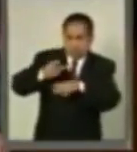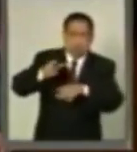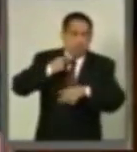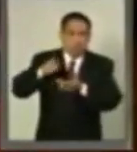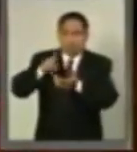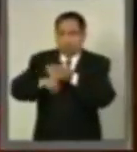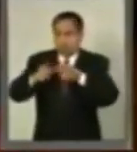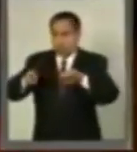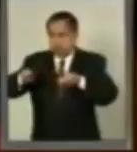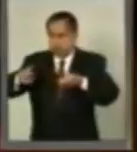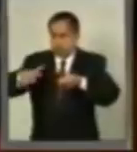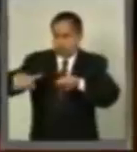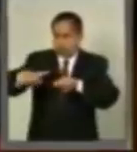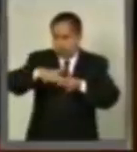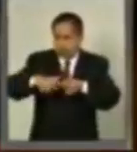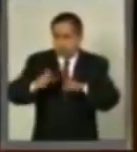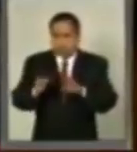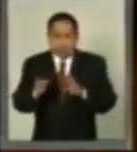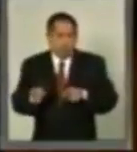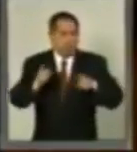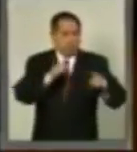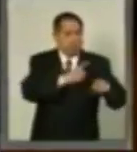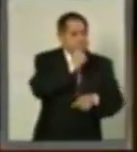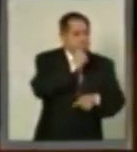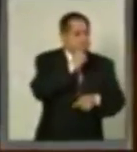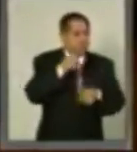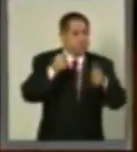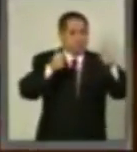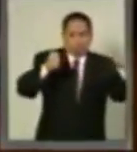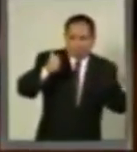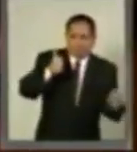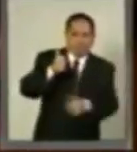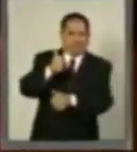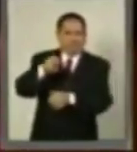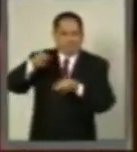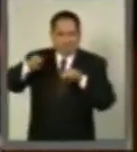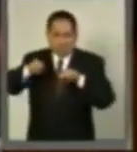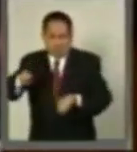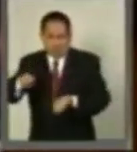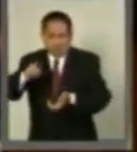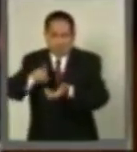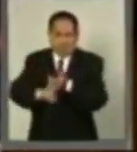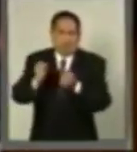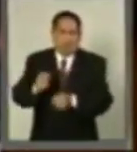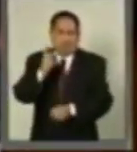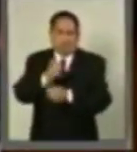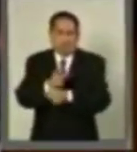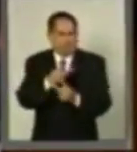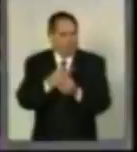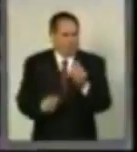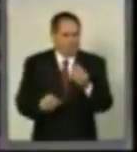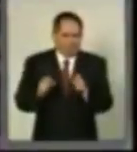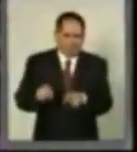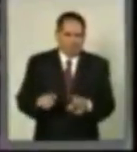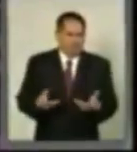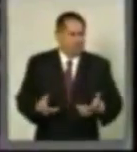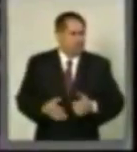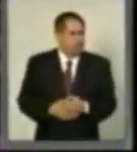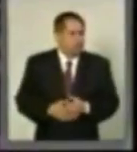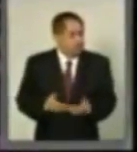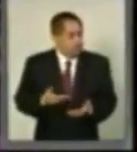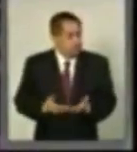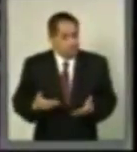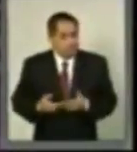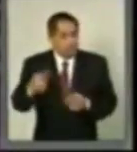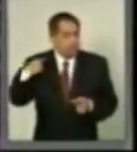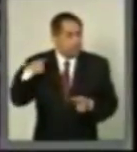política interior del país o el policía encargado de la Secretaría de Seguridad Pública? Y al paso del